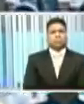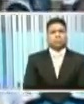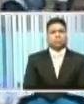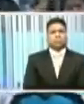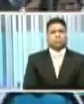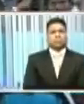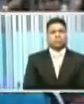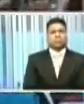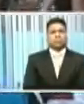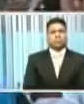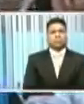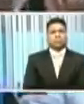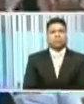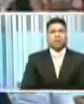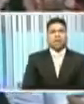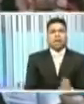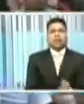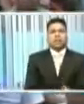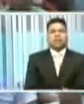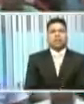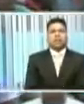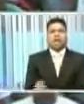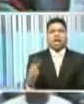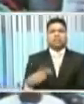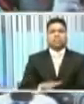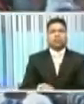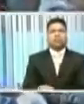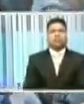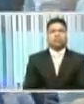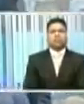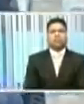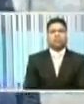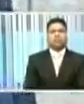Condeno la violencia que hubo hoy en el centro de Caracas,